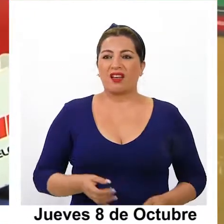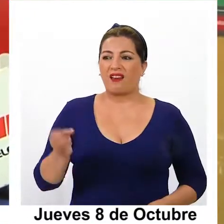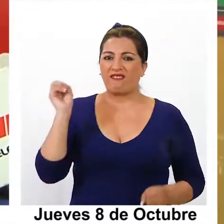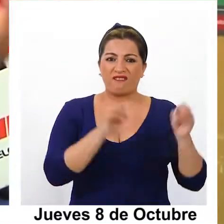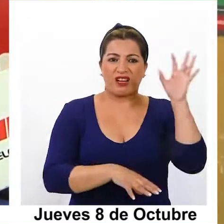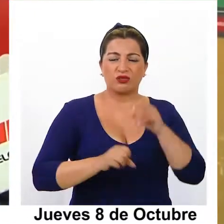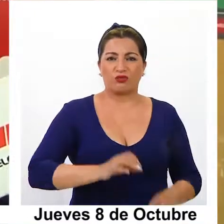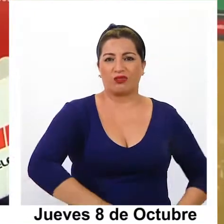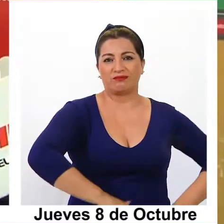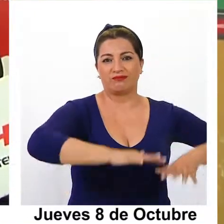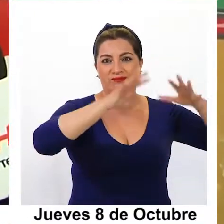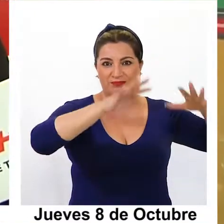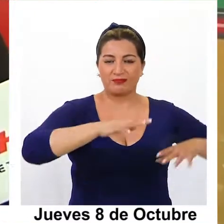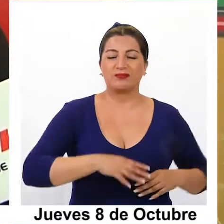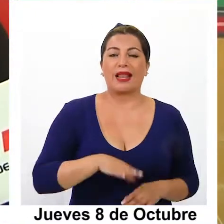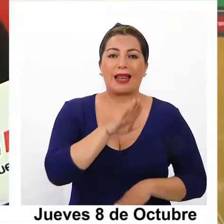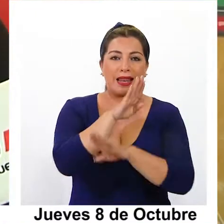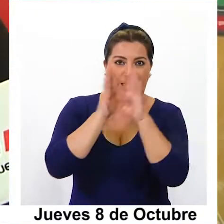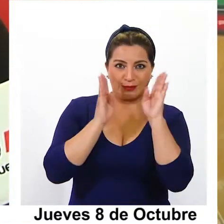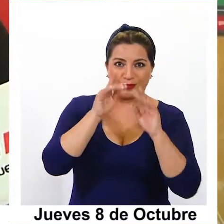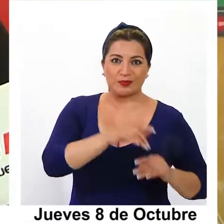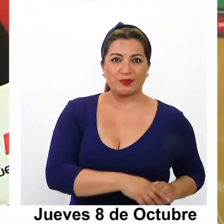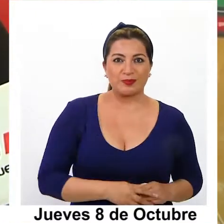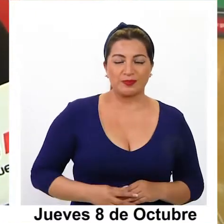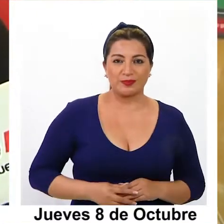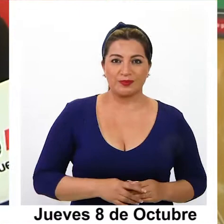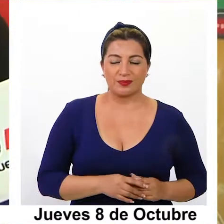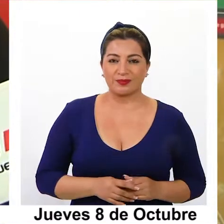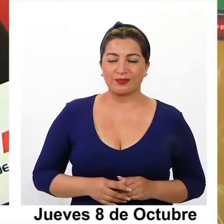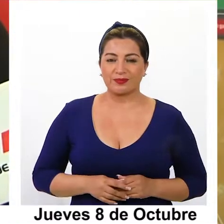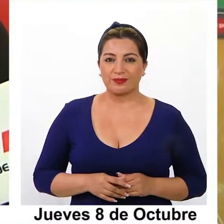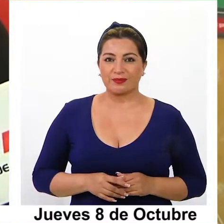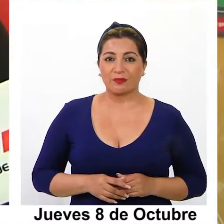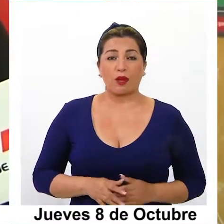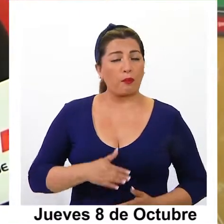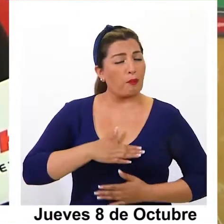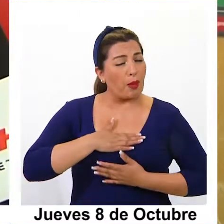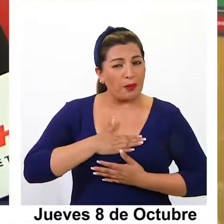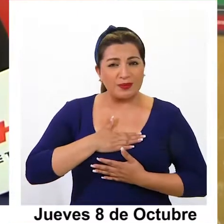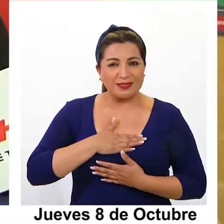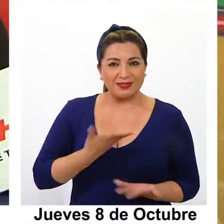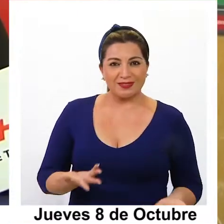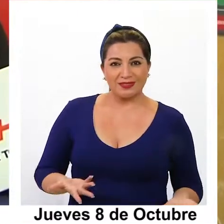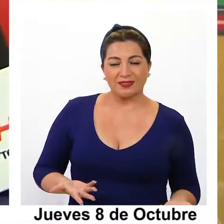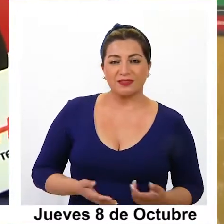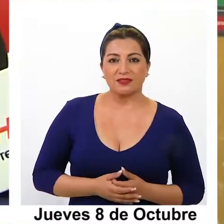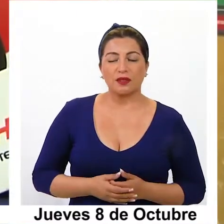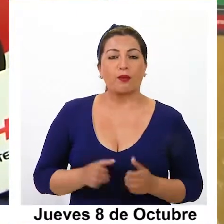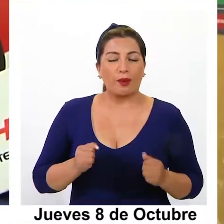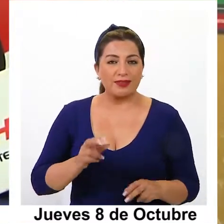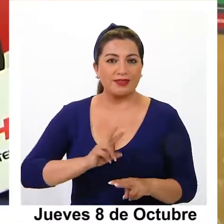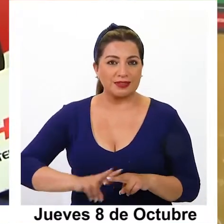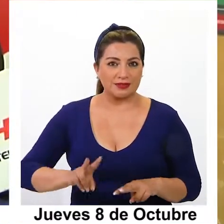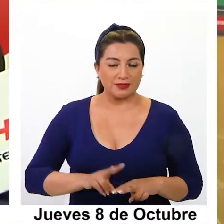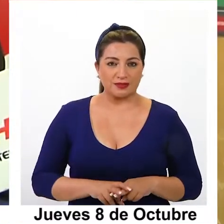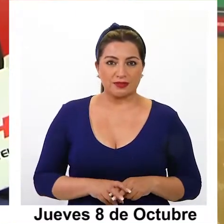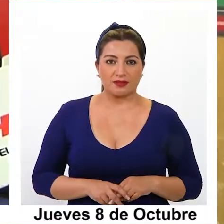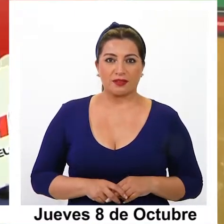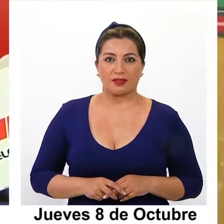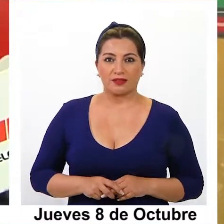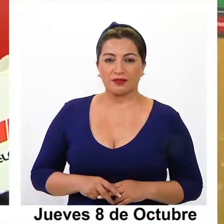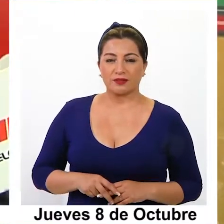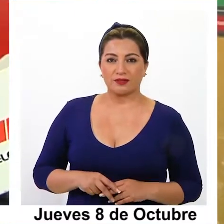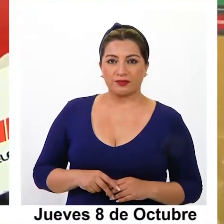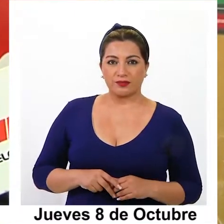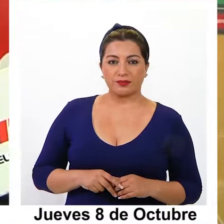juntamos, digamos. Así es que, no, muy satisfecha porque puedo lograrlo. Yo creo que todo el mundo